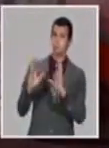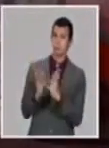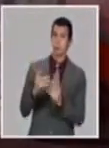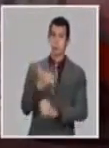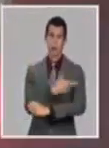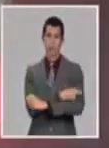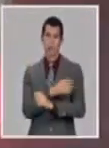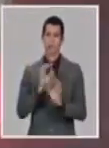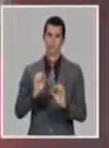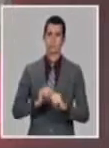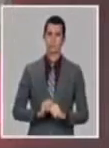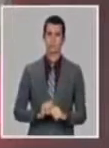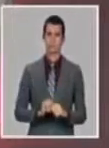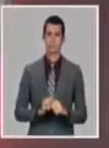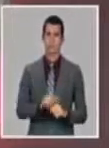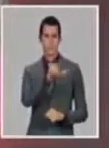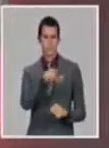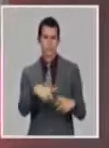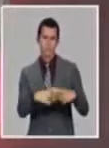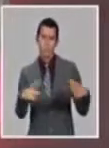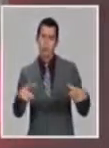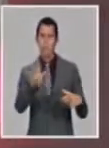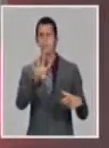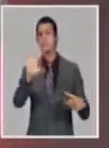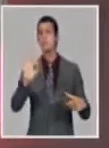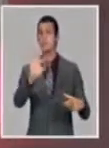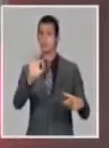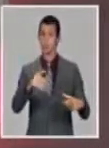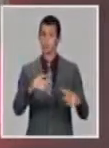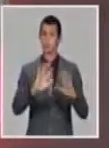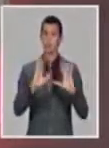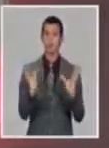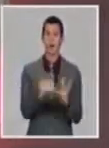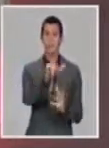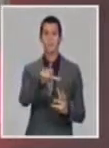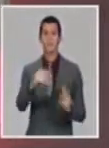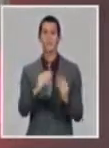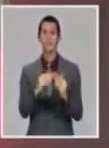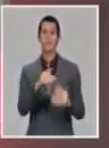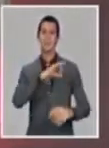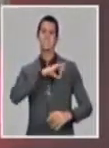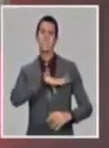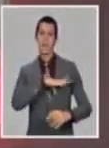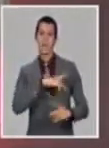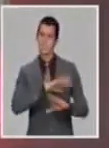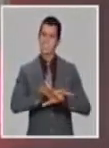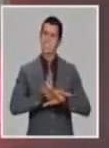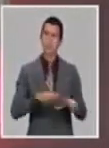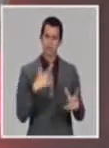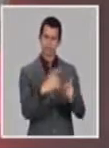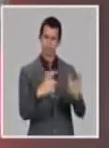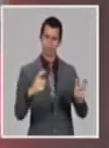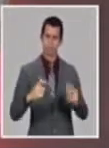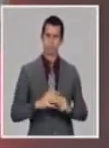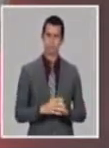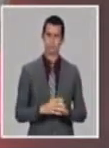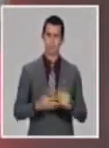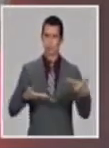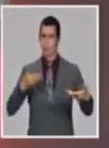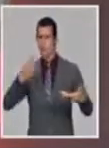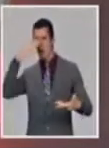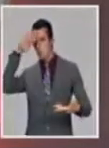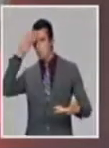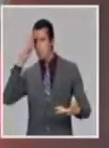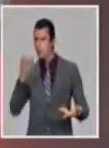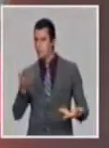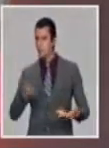población. Medios internacionales han estado informando que los contagios suben 3 veces más rápido que en el peor momento de la